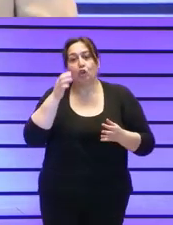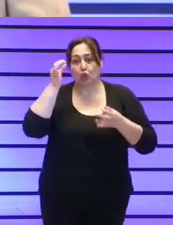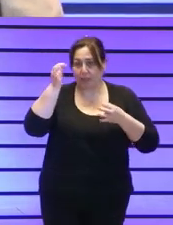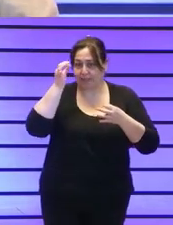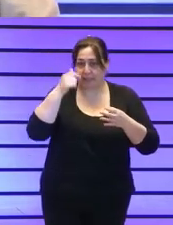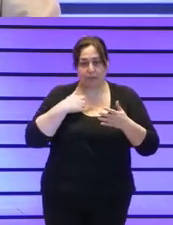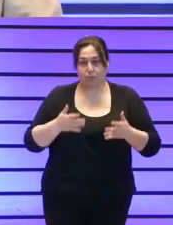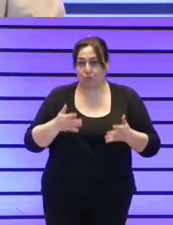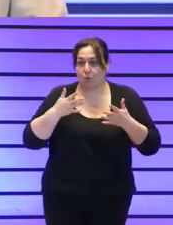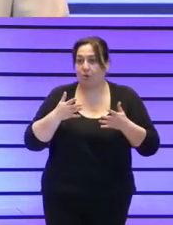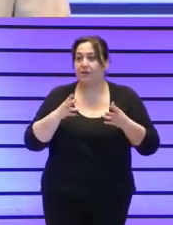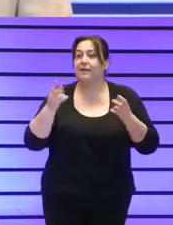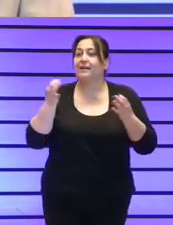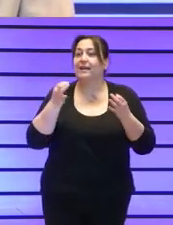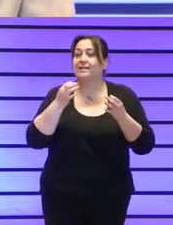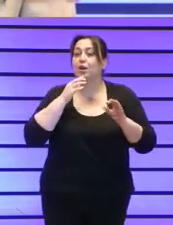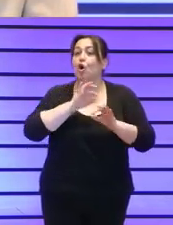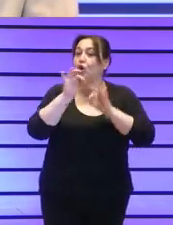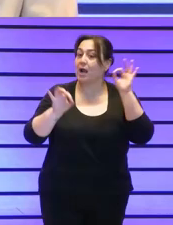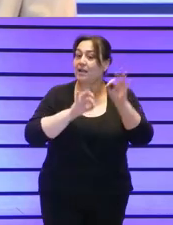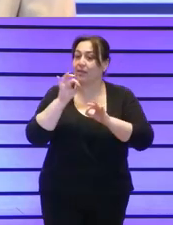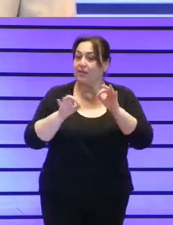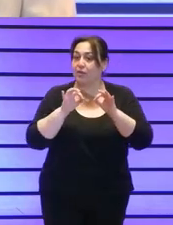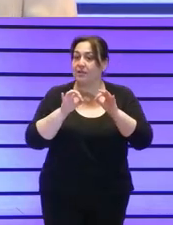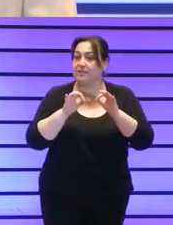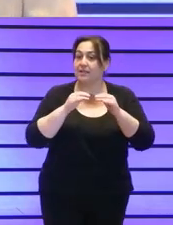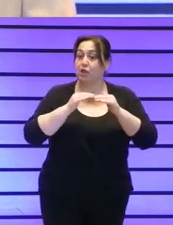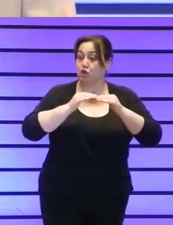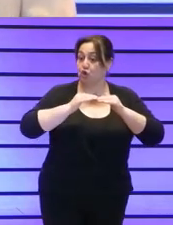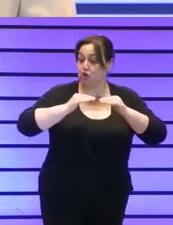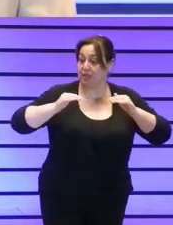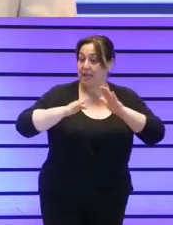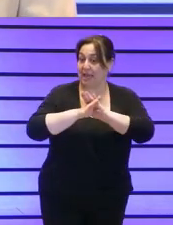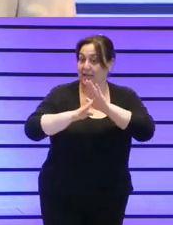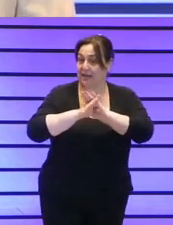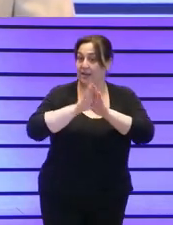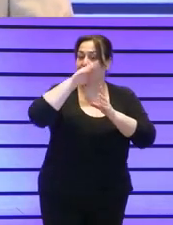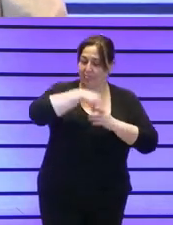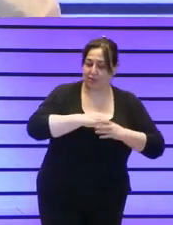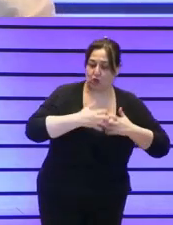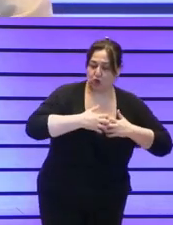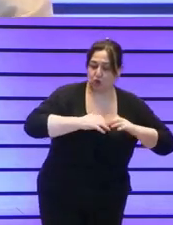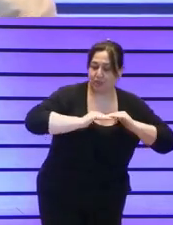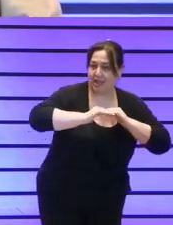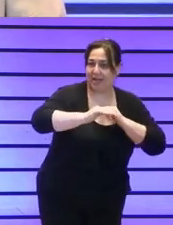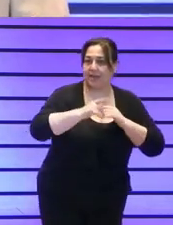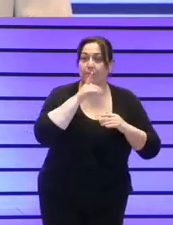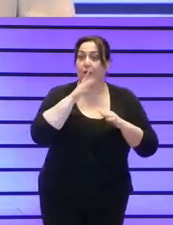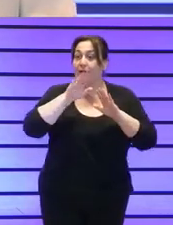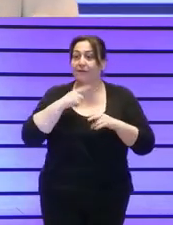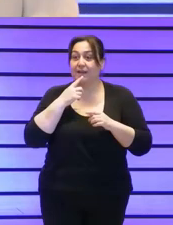me ha encantado es esto de organizaciones que sostienen y se sostienen, porque son dos caras de la